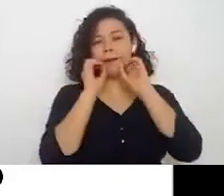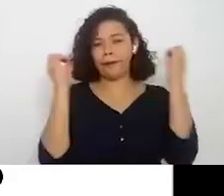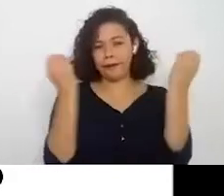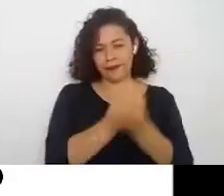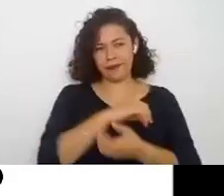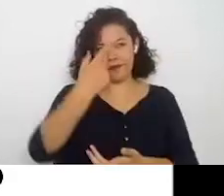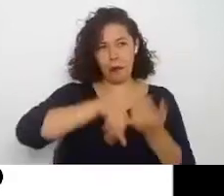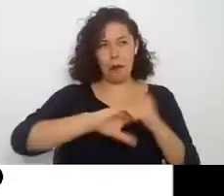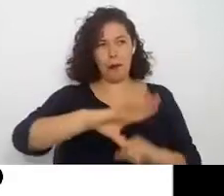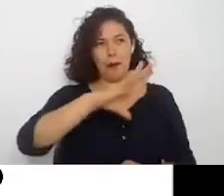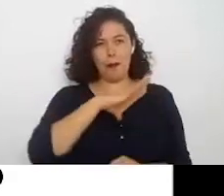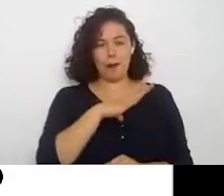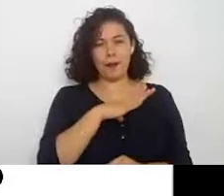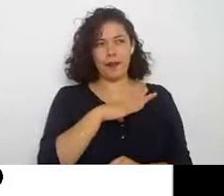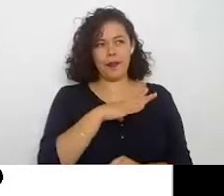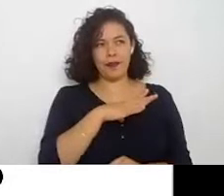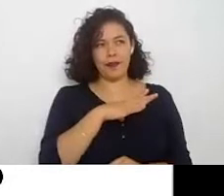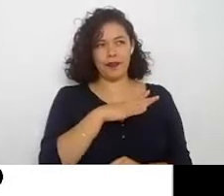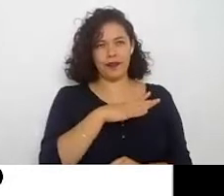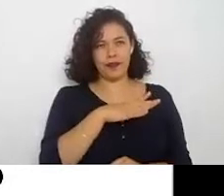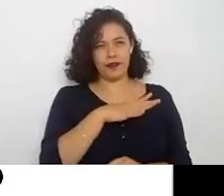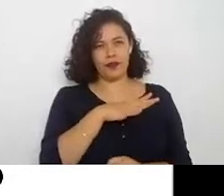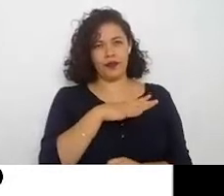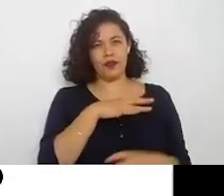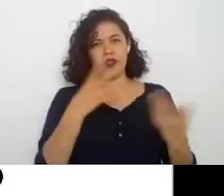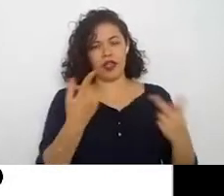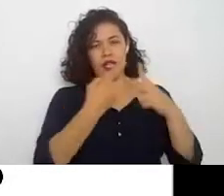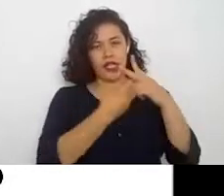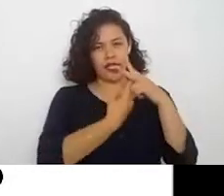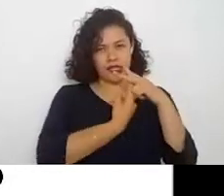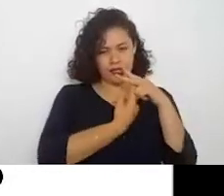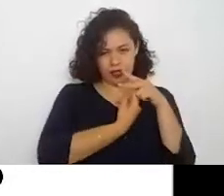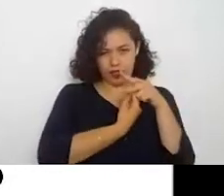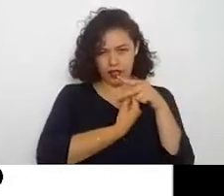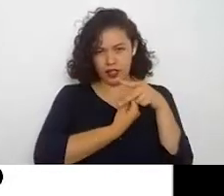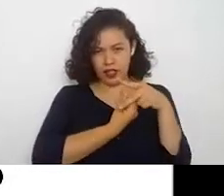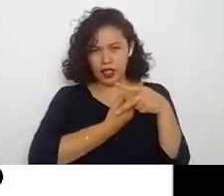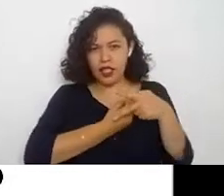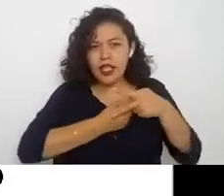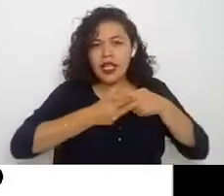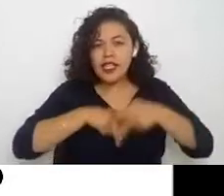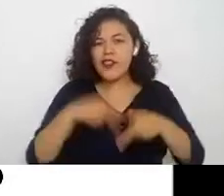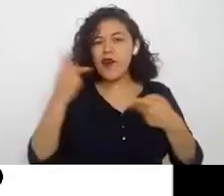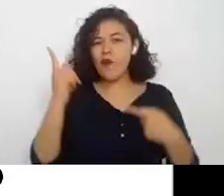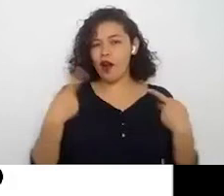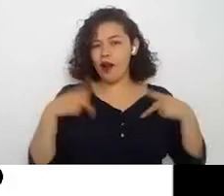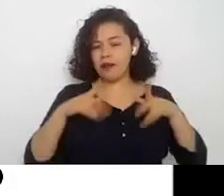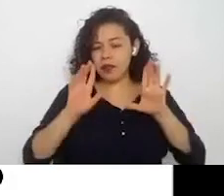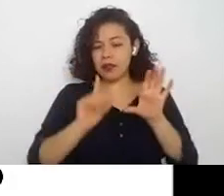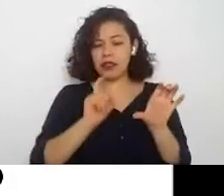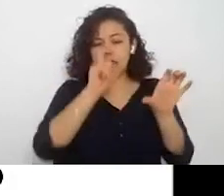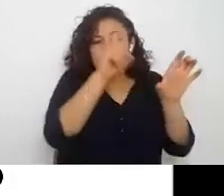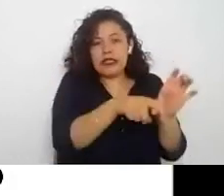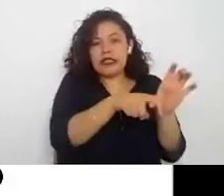un inicio, ¿verdad? Por alguien que se involucró con esa